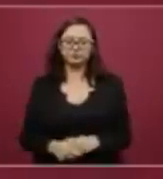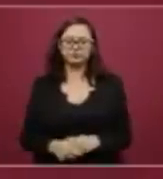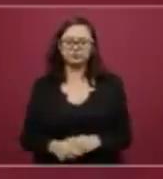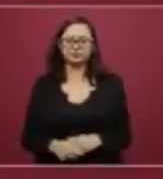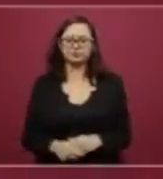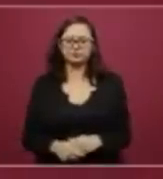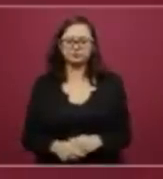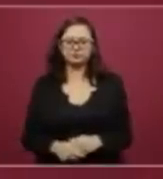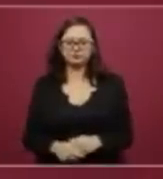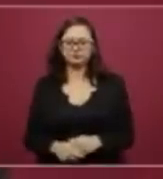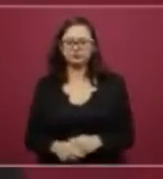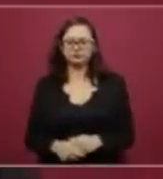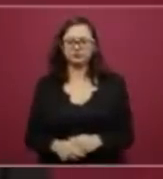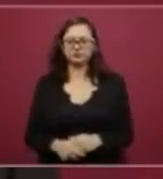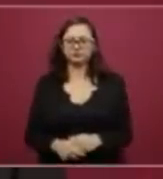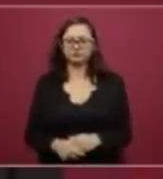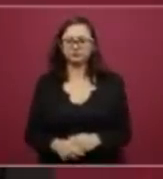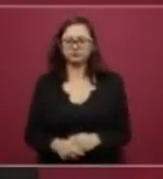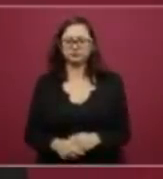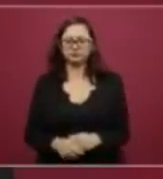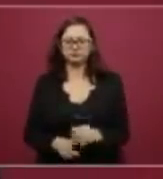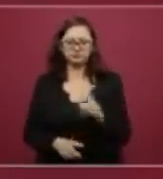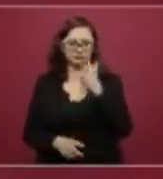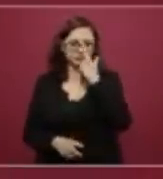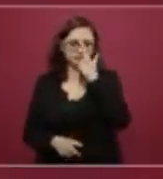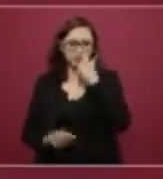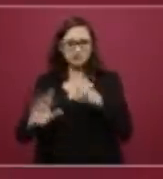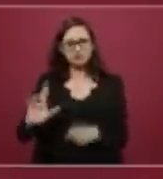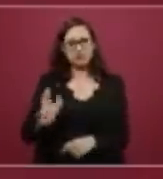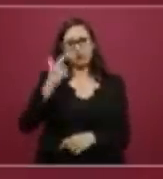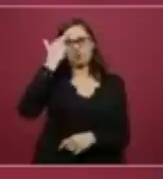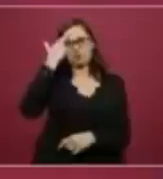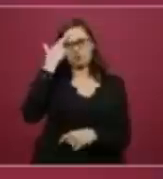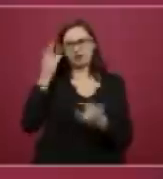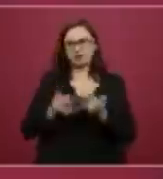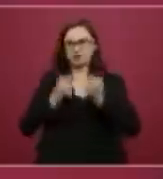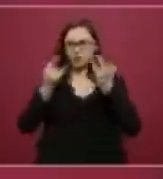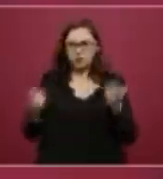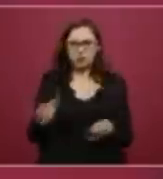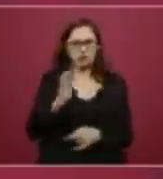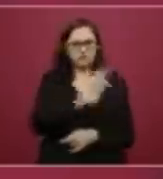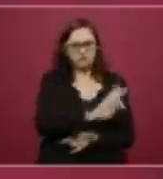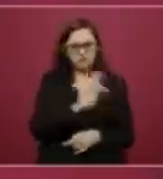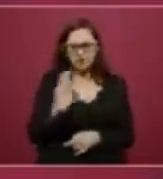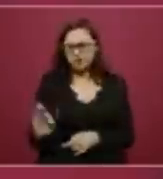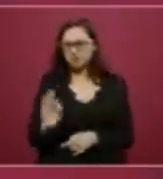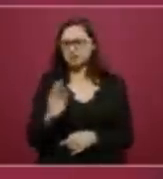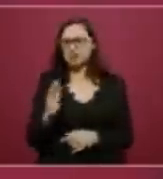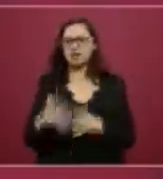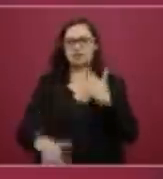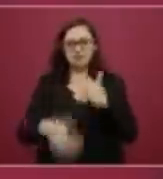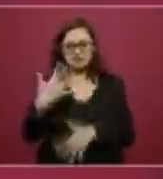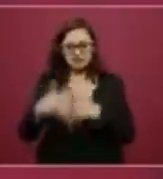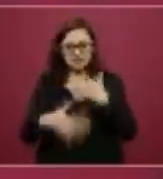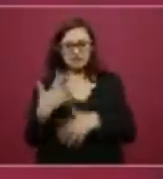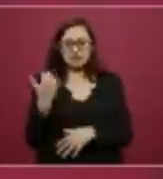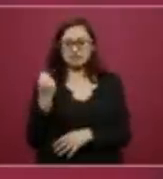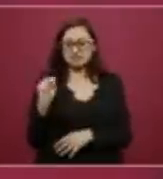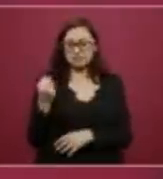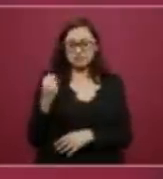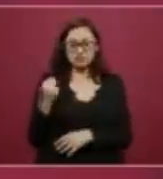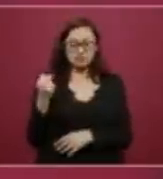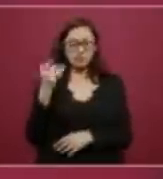Nos vamos a las fechas históricas. El 15 de septiembre cumplía